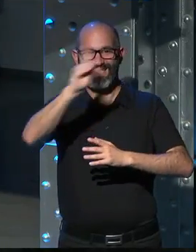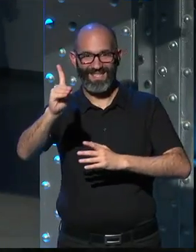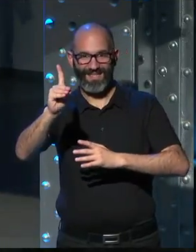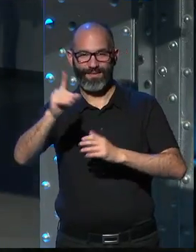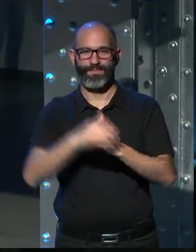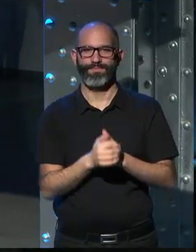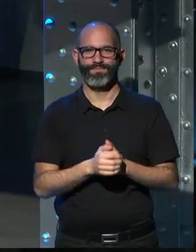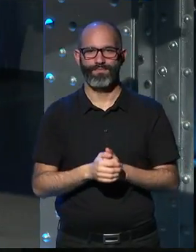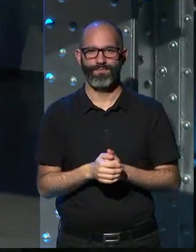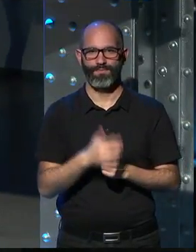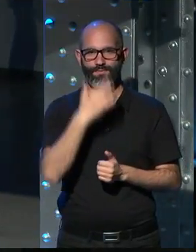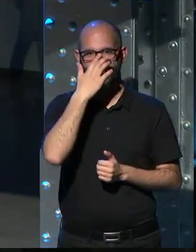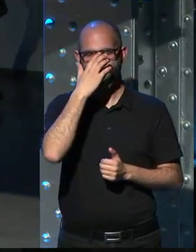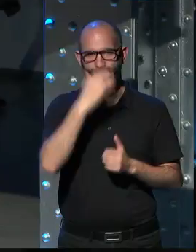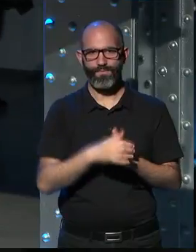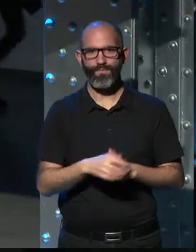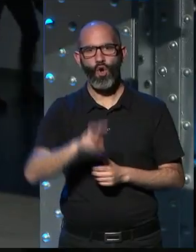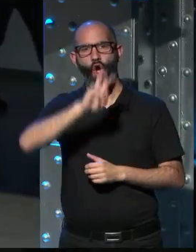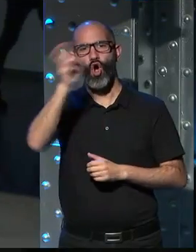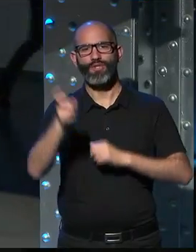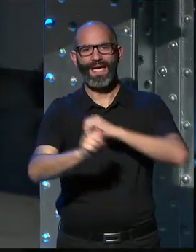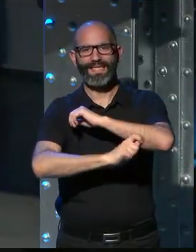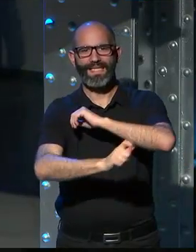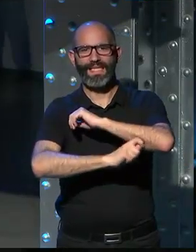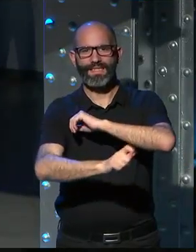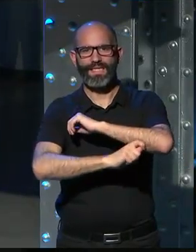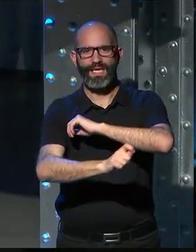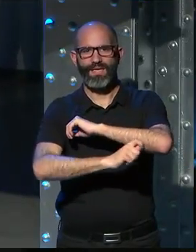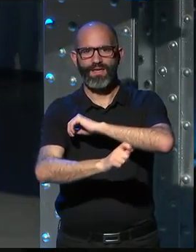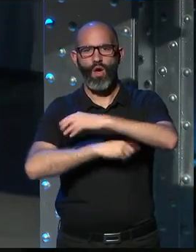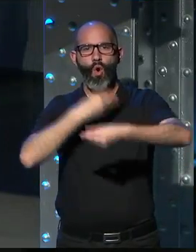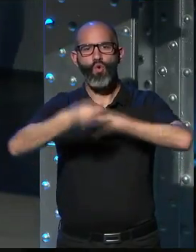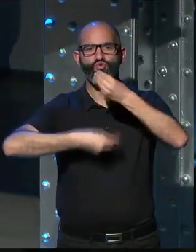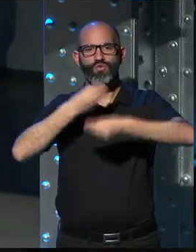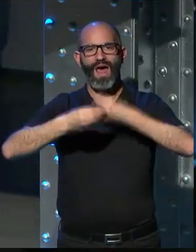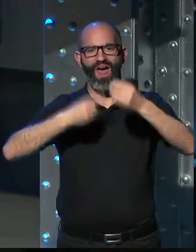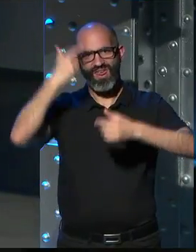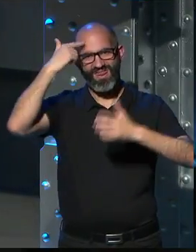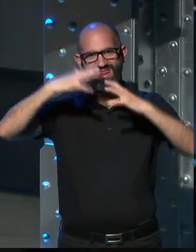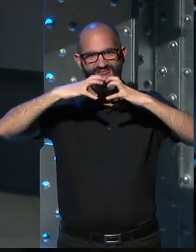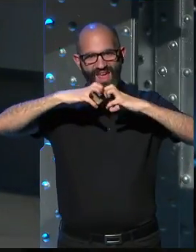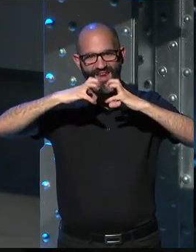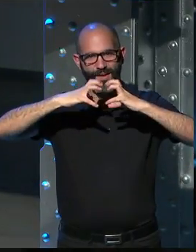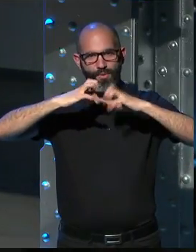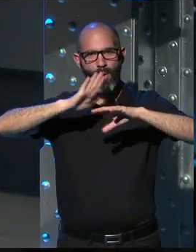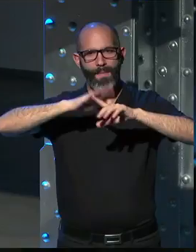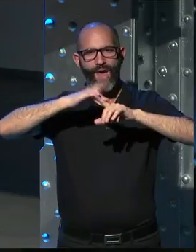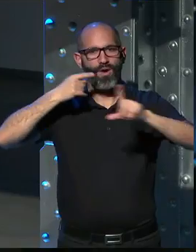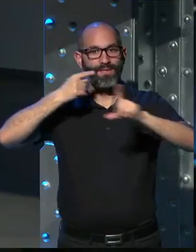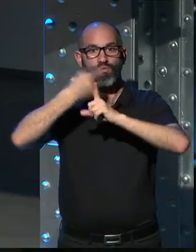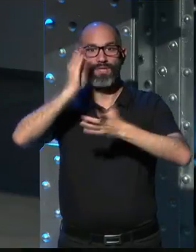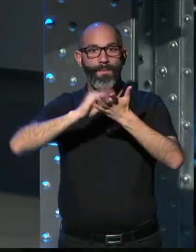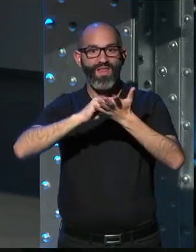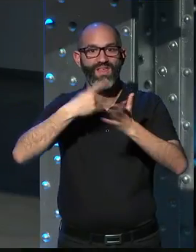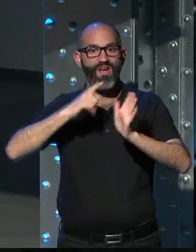perceptivas. Otra de las estrategias que utiliza el cerebro para completar la información y